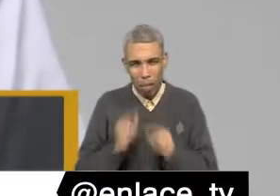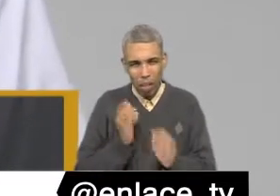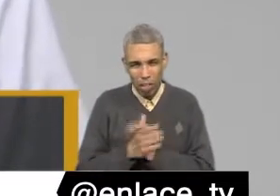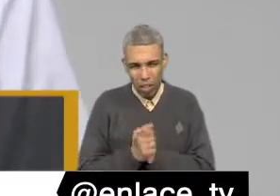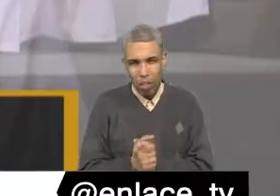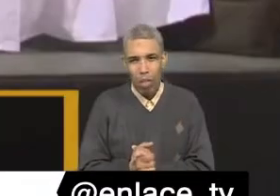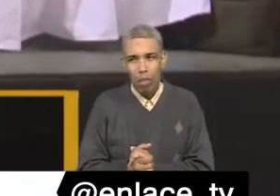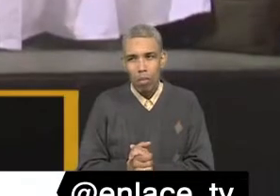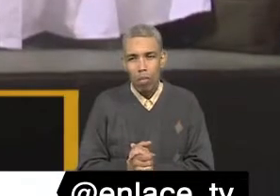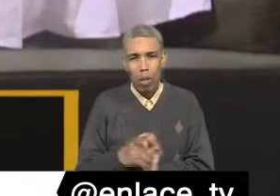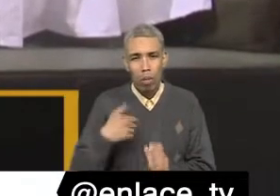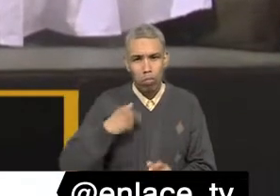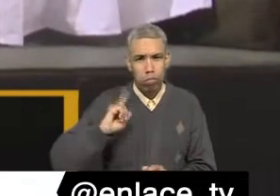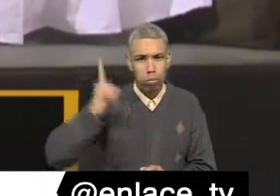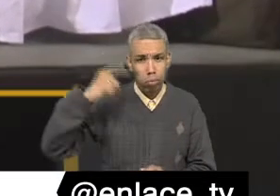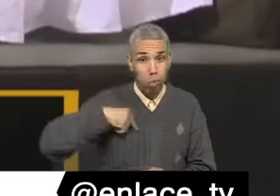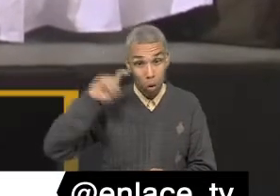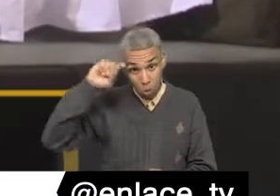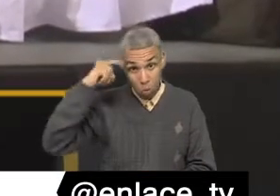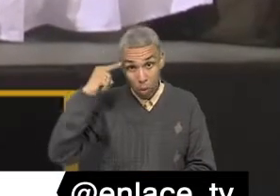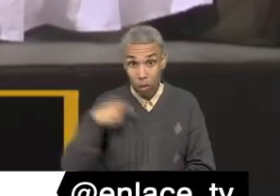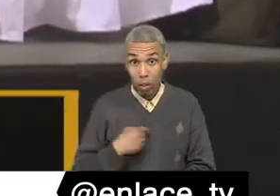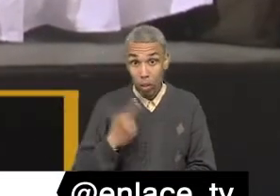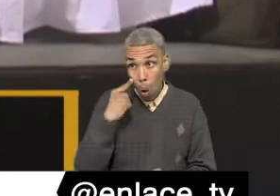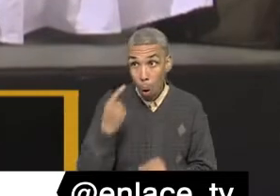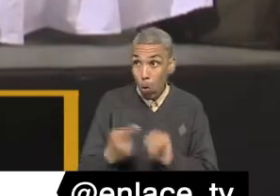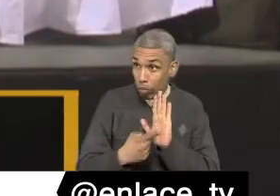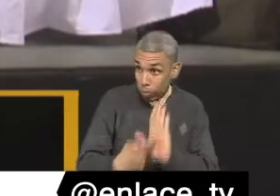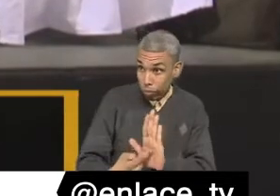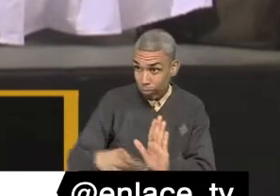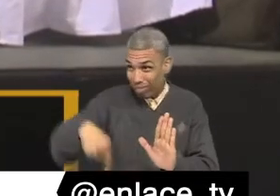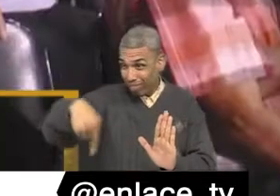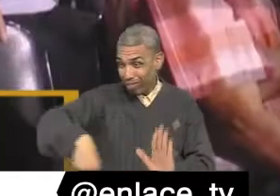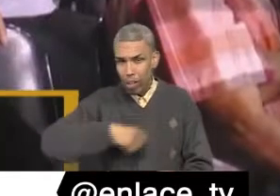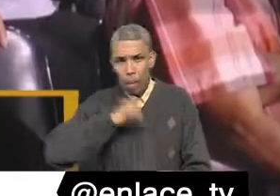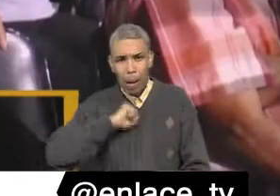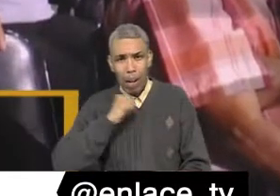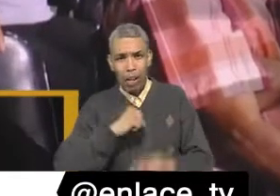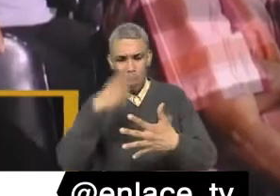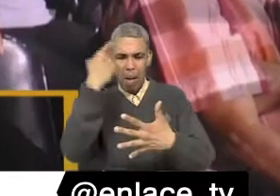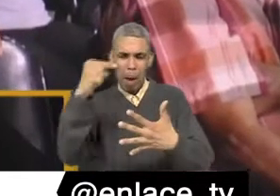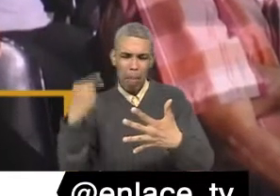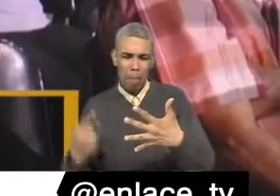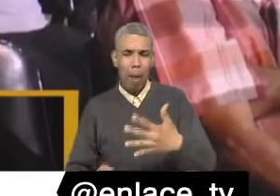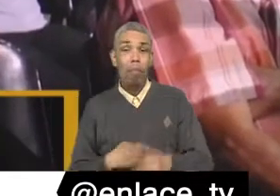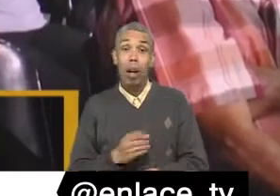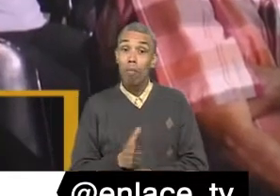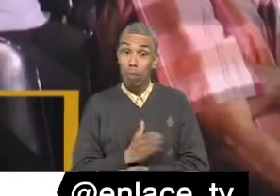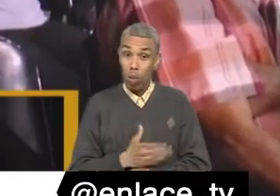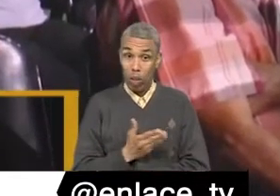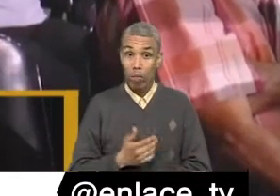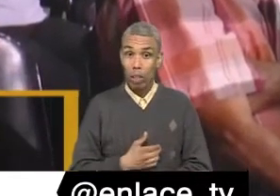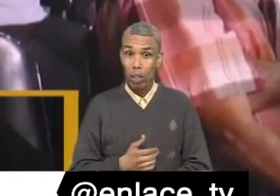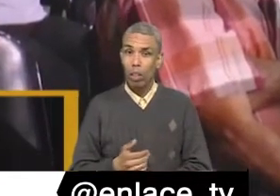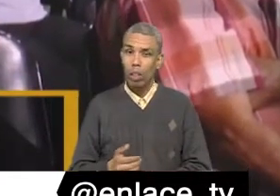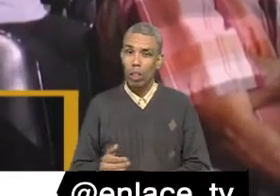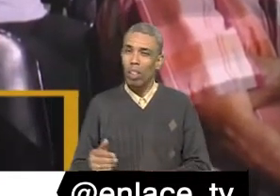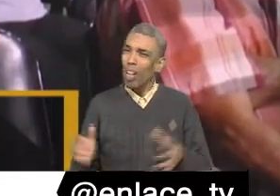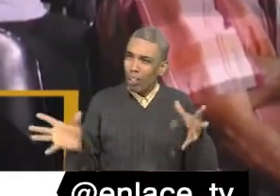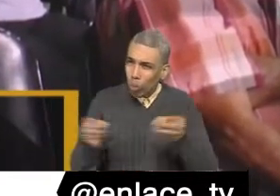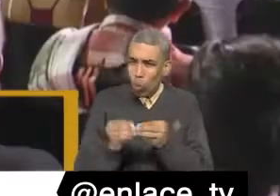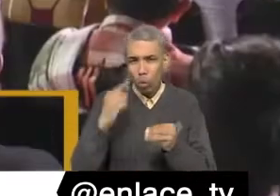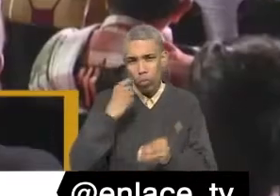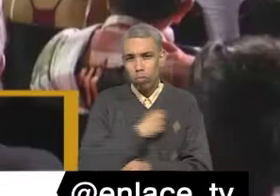en Barranca Bermeja existen unos problemas sociales que necesitan de su concurso para buscarle la solución. Hoy les